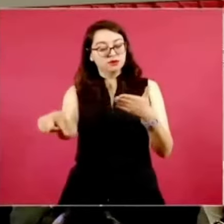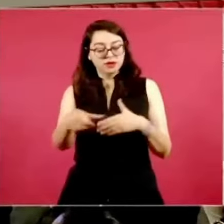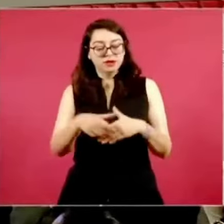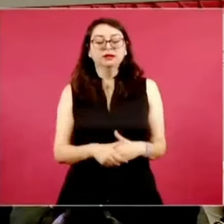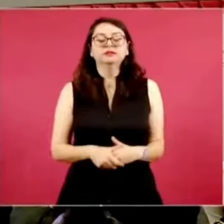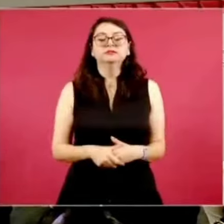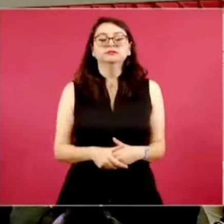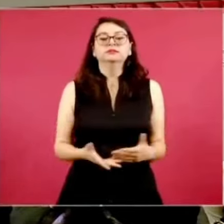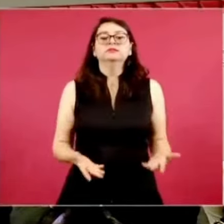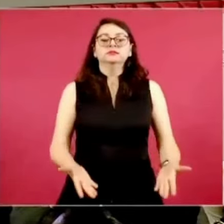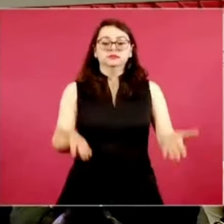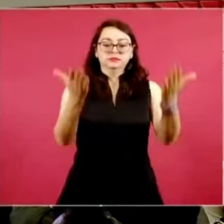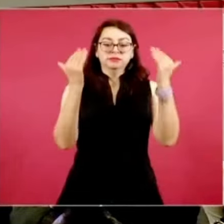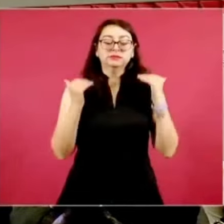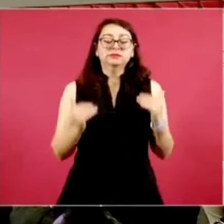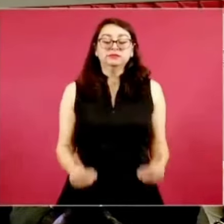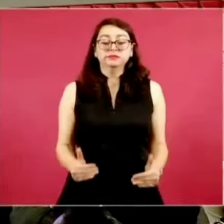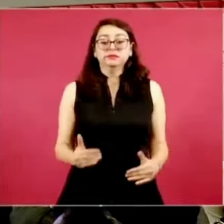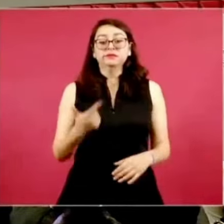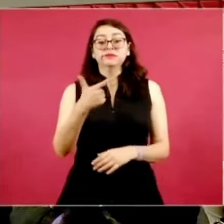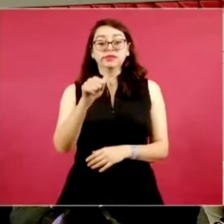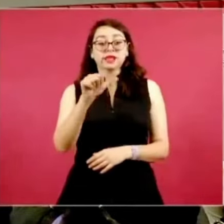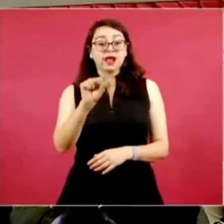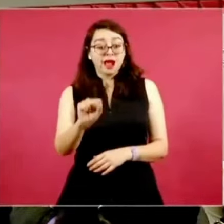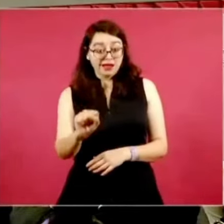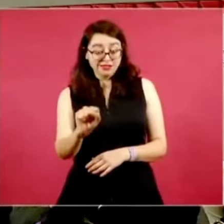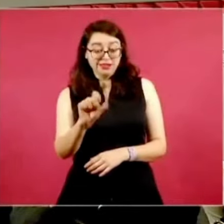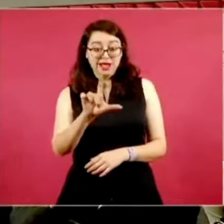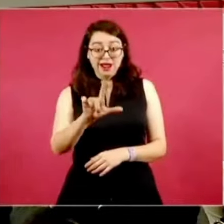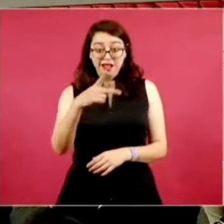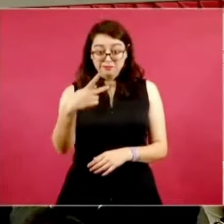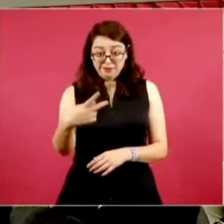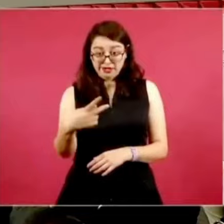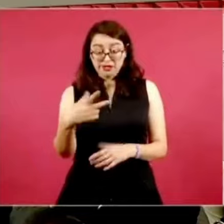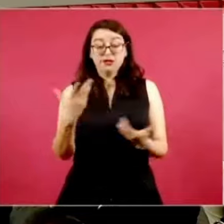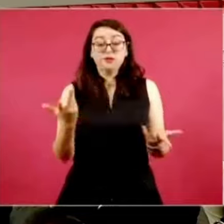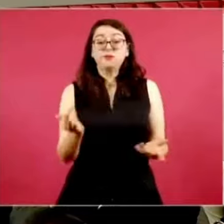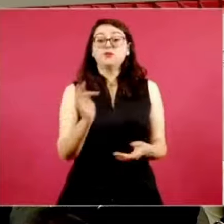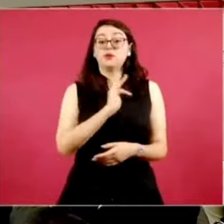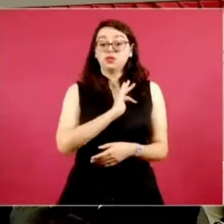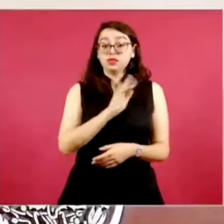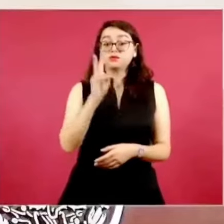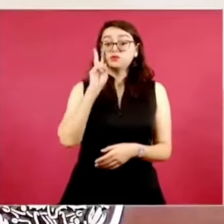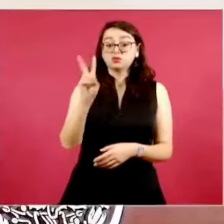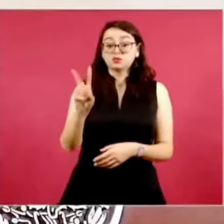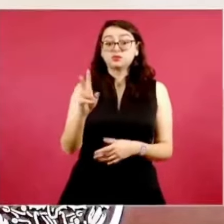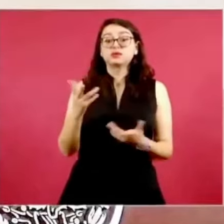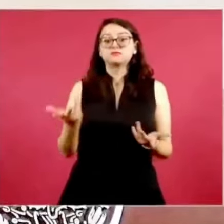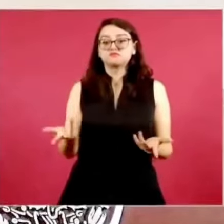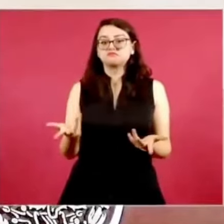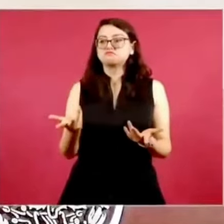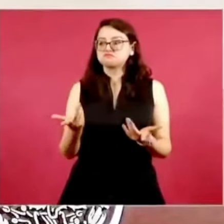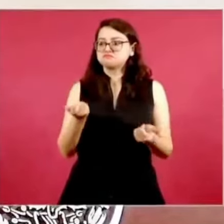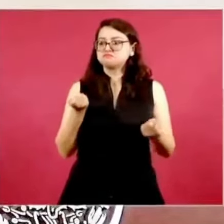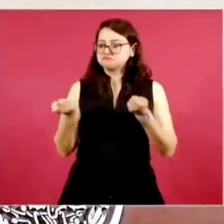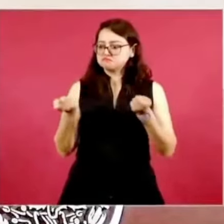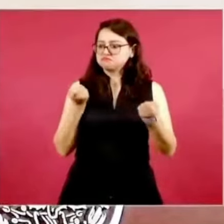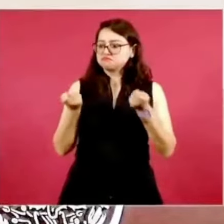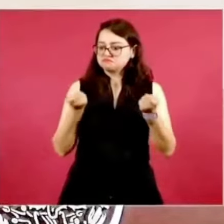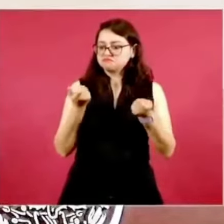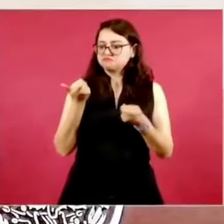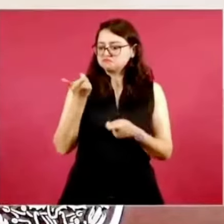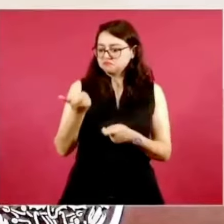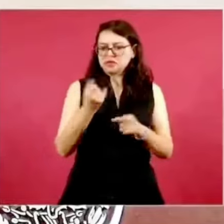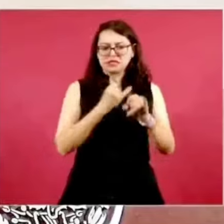gasolinas y pasando ahora al tema de gas LP donde seguimos teniendo y observando un mercado que tiende a ser estable no solamente a